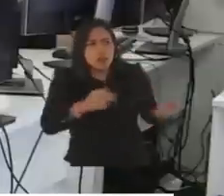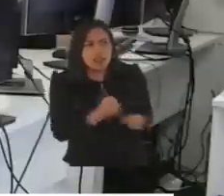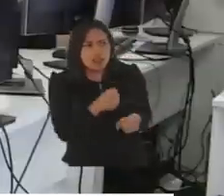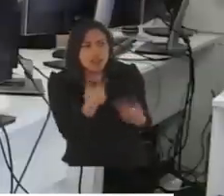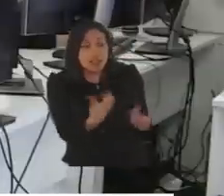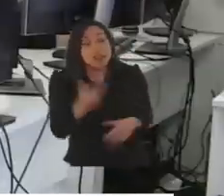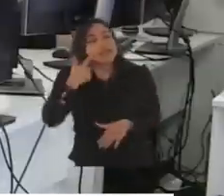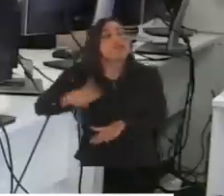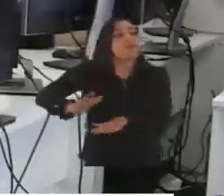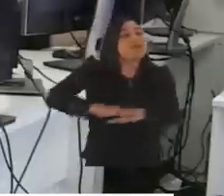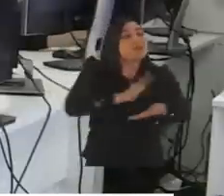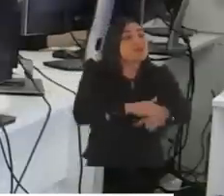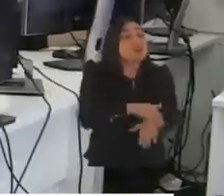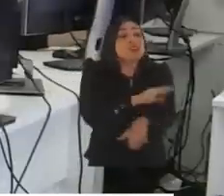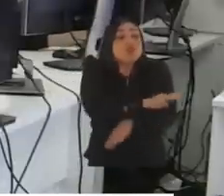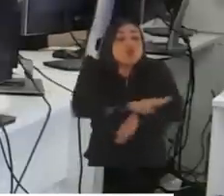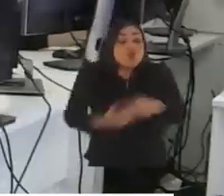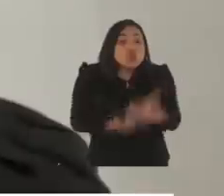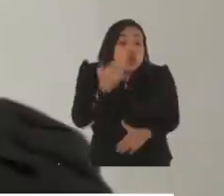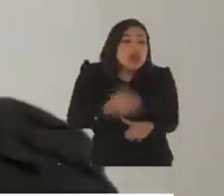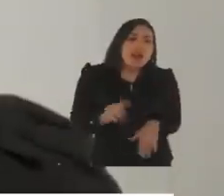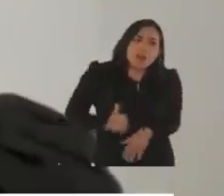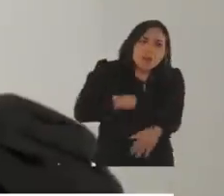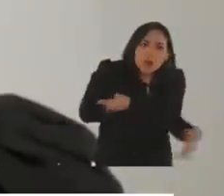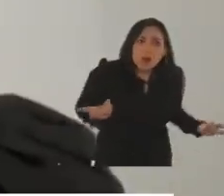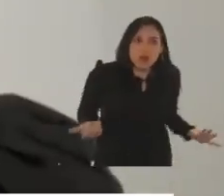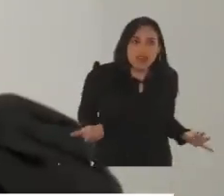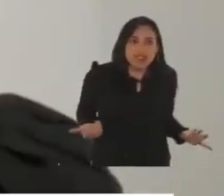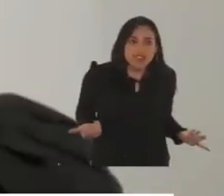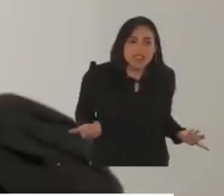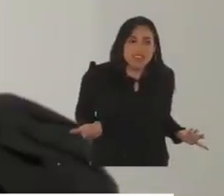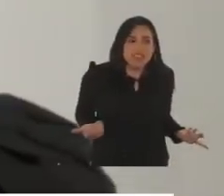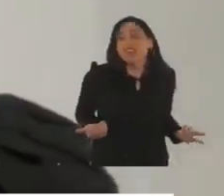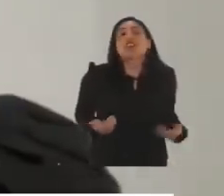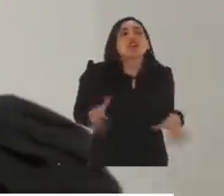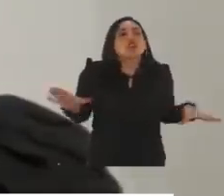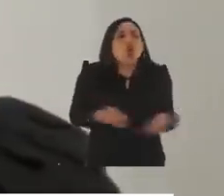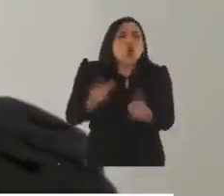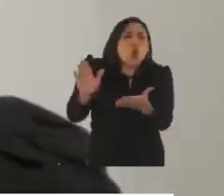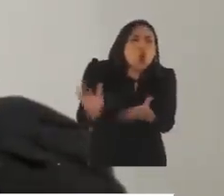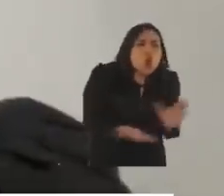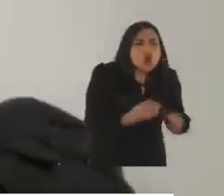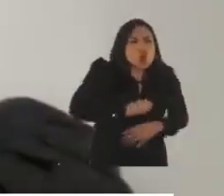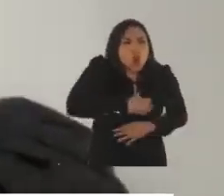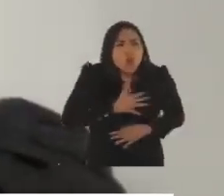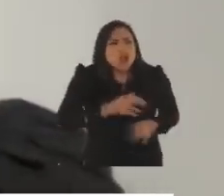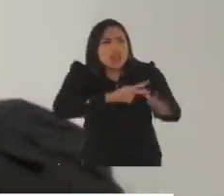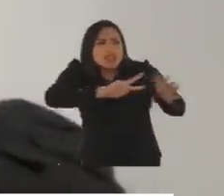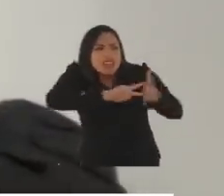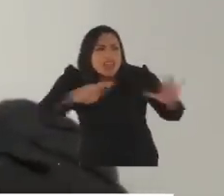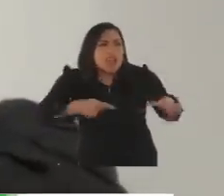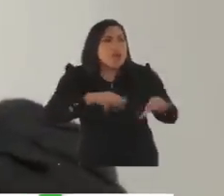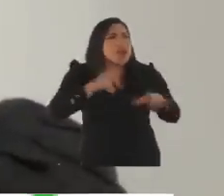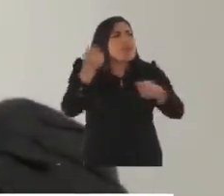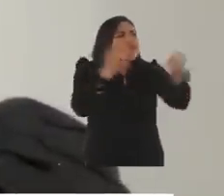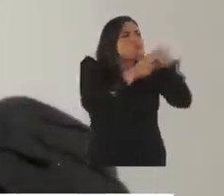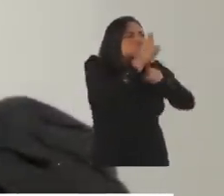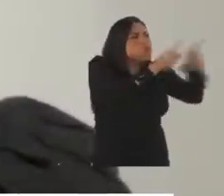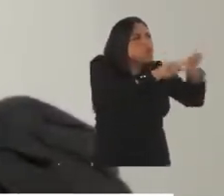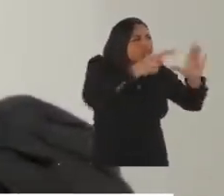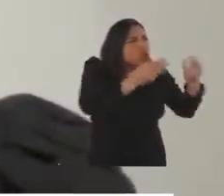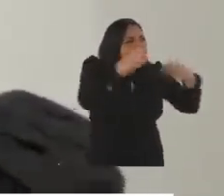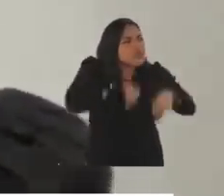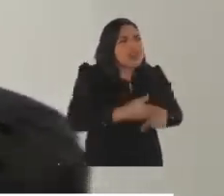muy atentos a estas nuevas tendencias, que aprovechen todos los cursos y oportunidades de formación que hay en el mercado. Hay